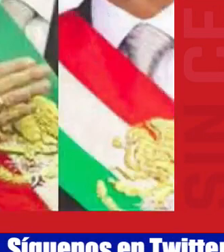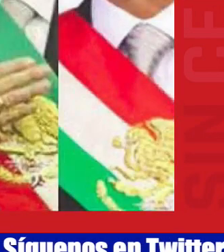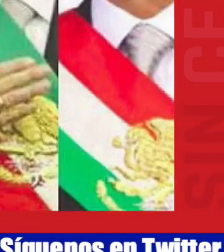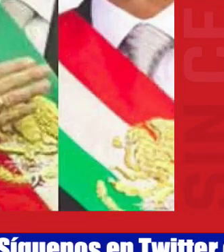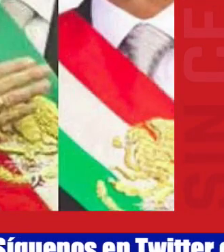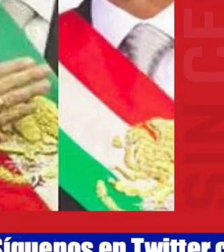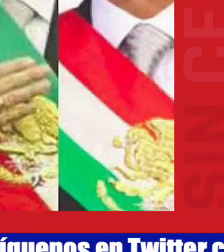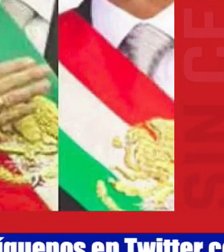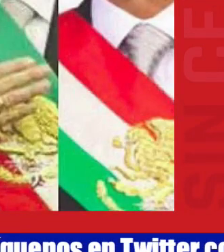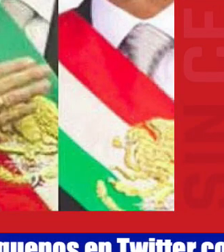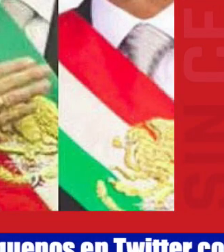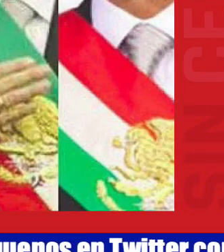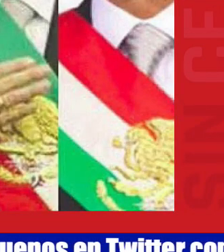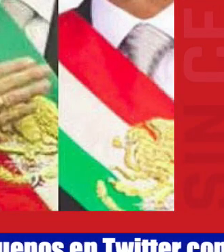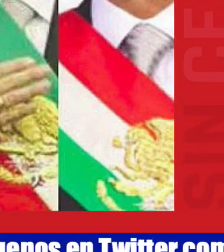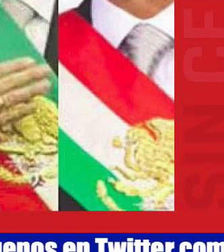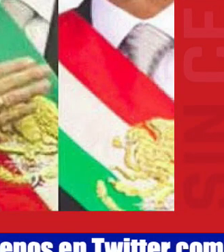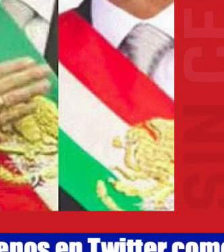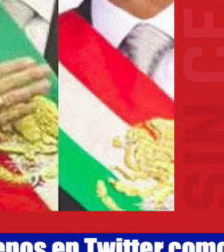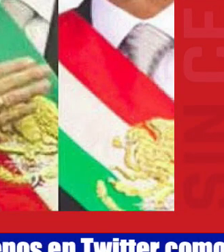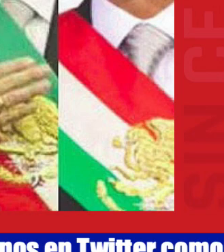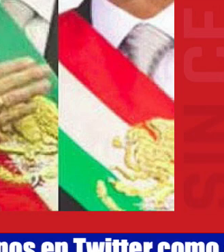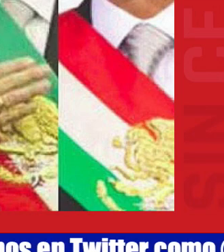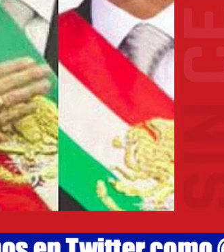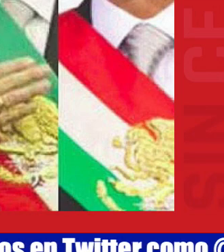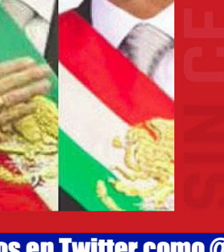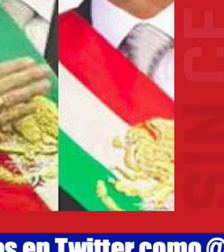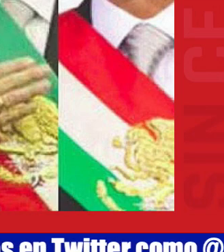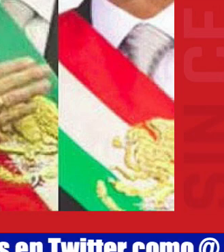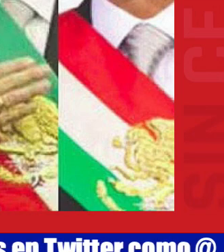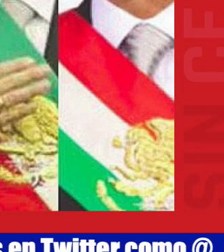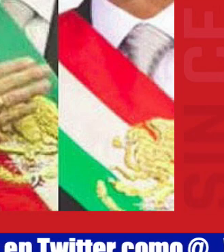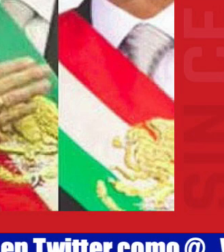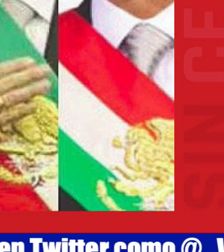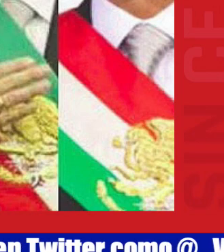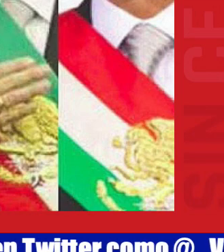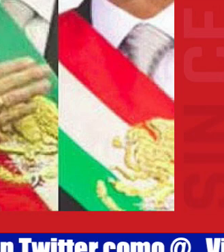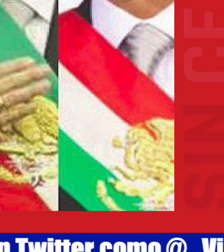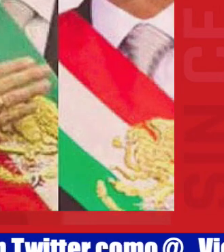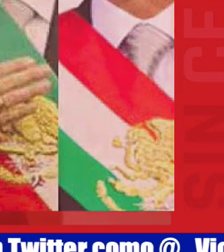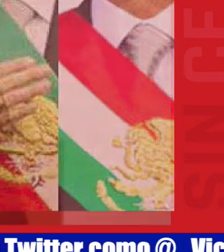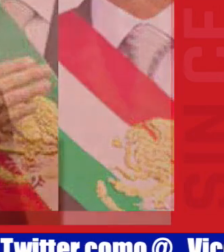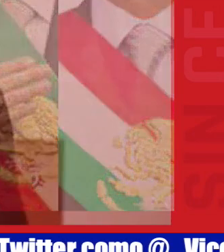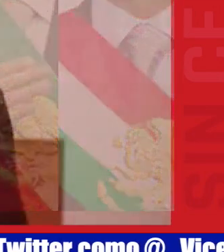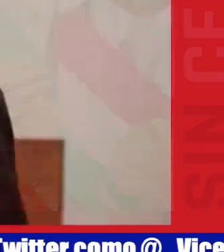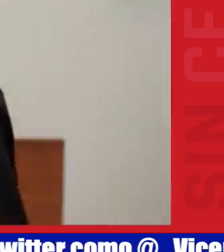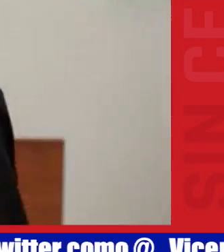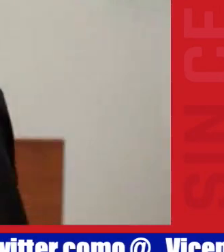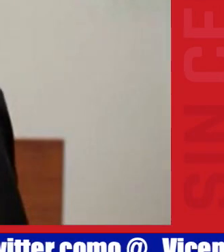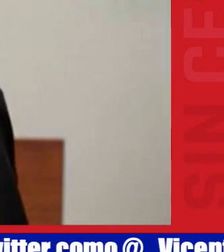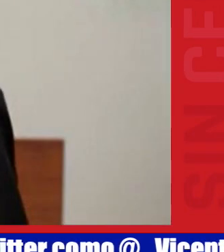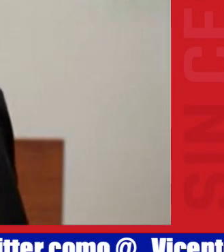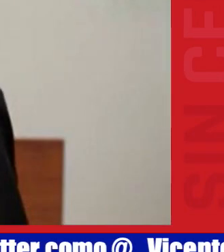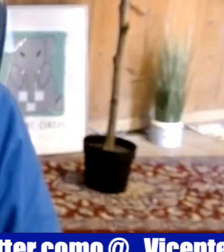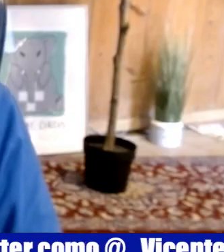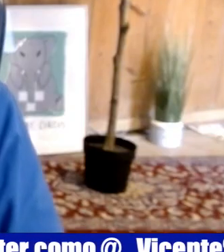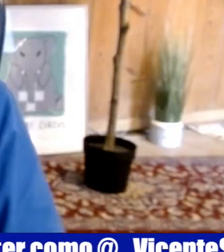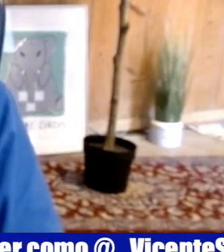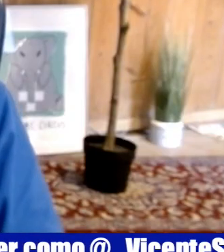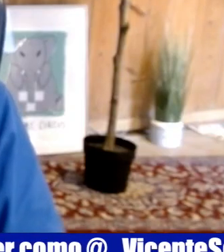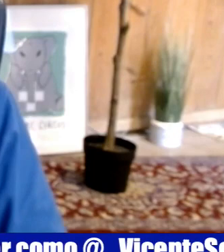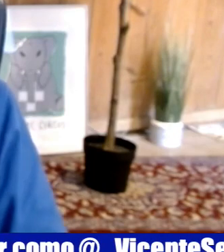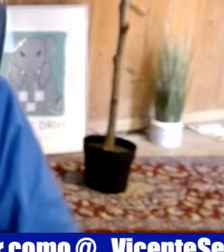contra de Peña Nieto, Calderón o etcétera, ¿no? Que todas estas se han enviado a la Fiscalía General, pero que él no está promoviendo las denuncias,